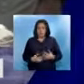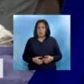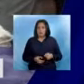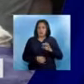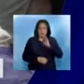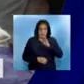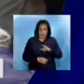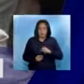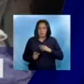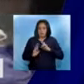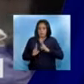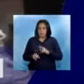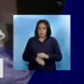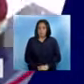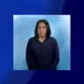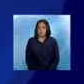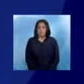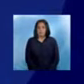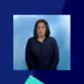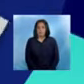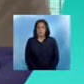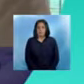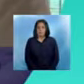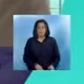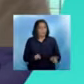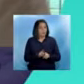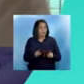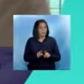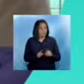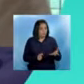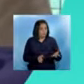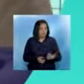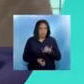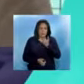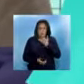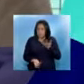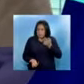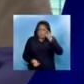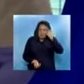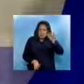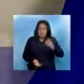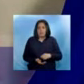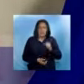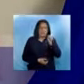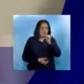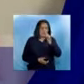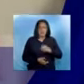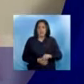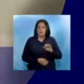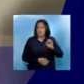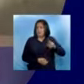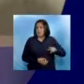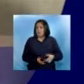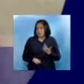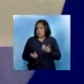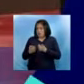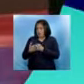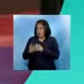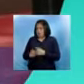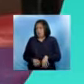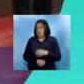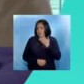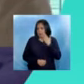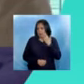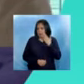daremos la respuesta al volver. Y también, ¿qué piensa el cantante Enrique Iglesias del sonado romance entre su madre